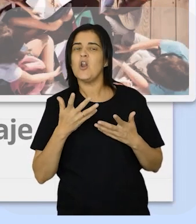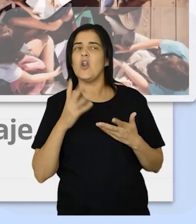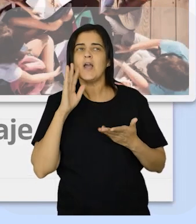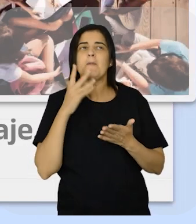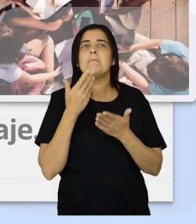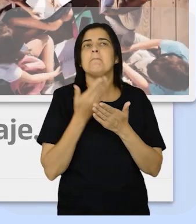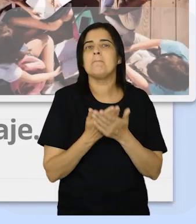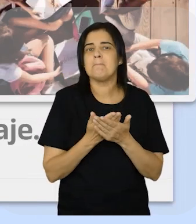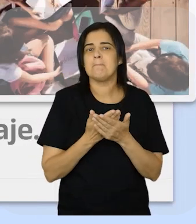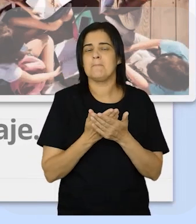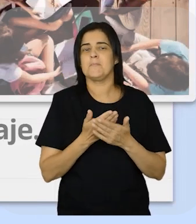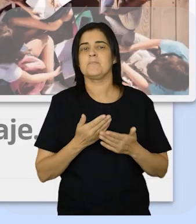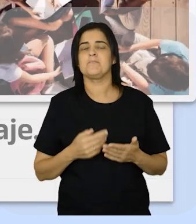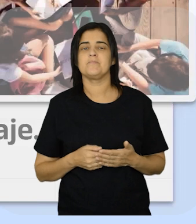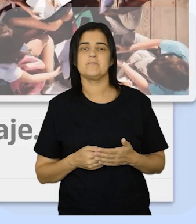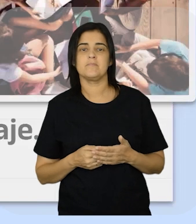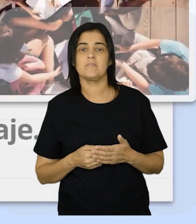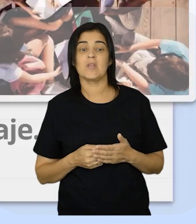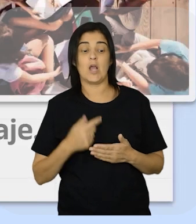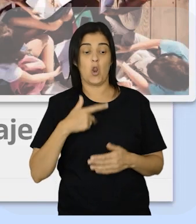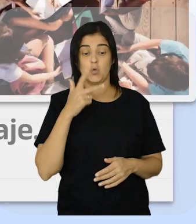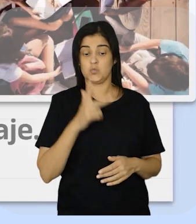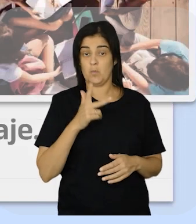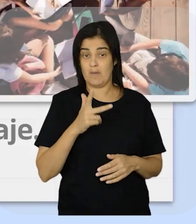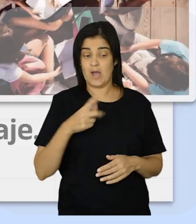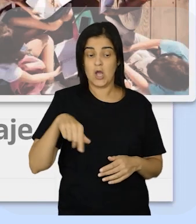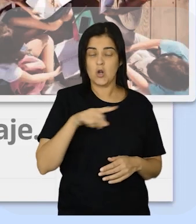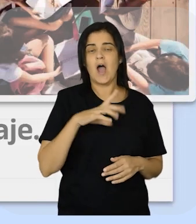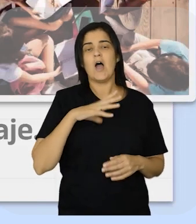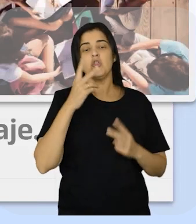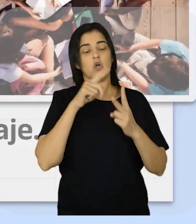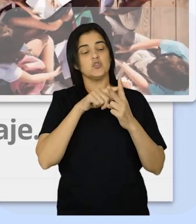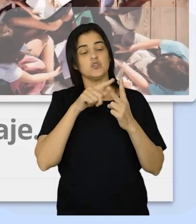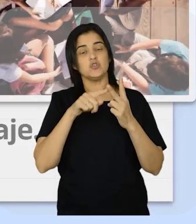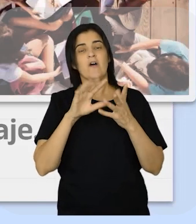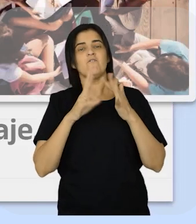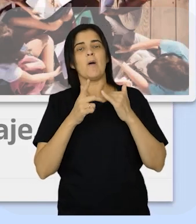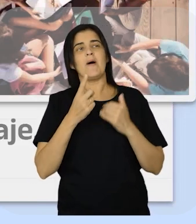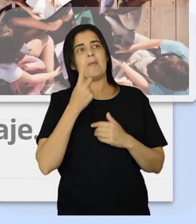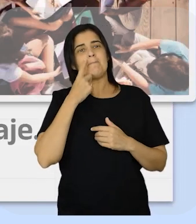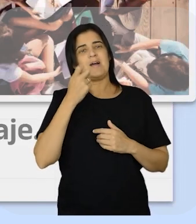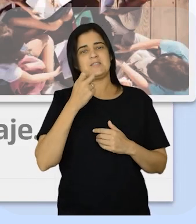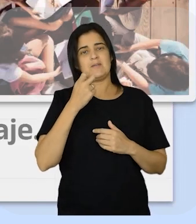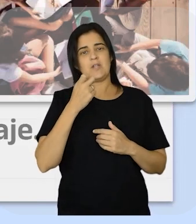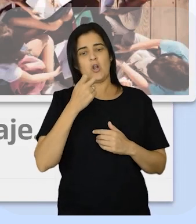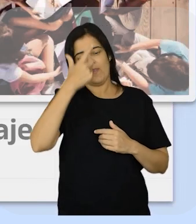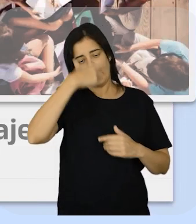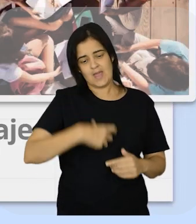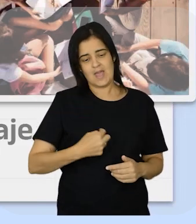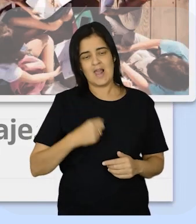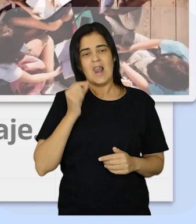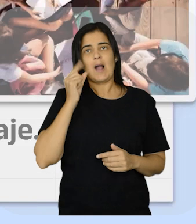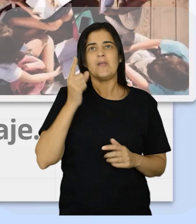mentalidad incremental, es que los seres humanos tenemos 2 maneras de percibirnos desde el punto de vista de nuestras